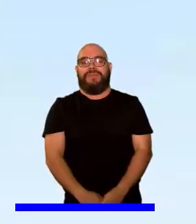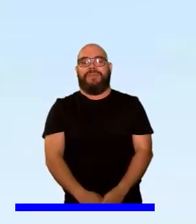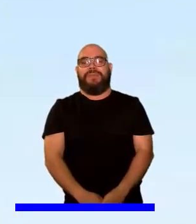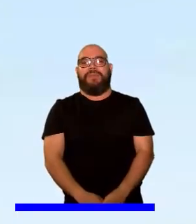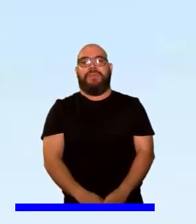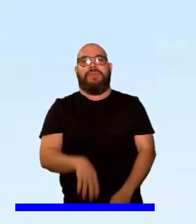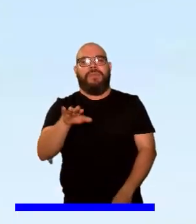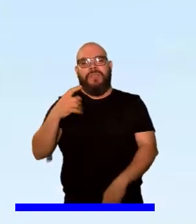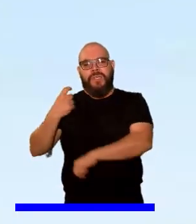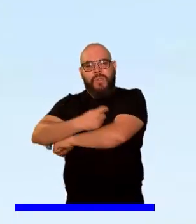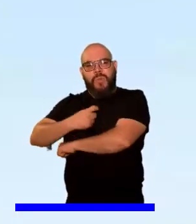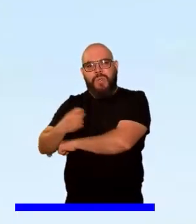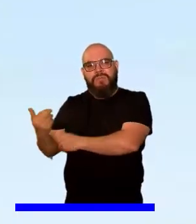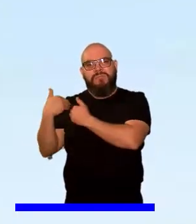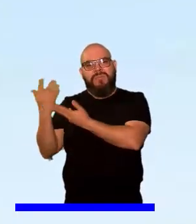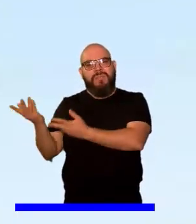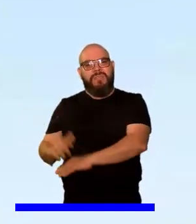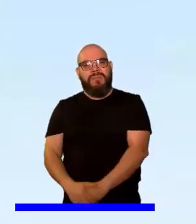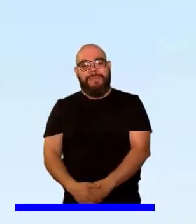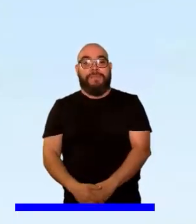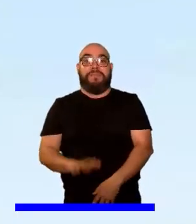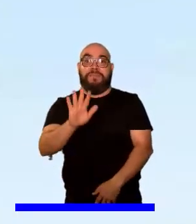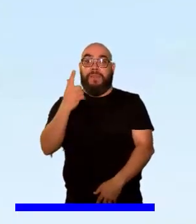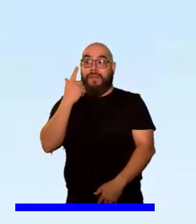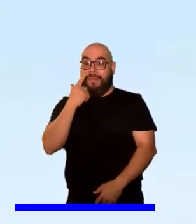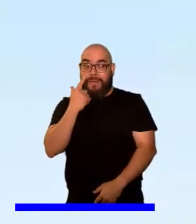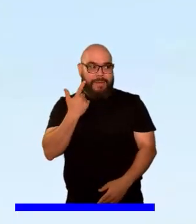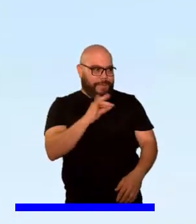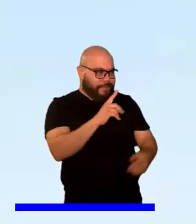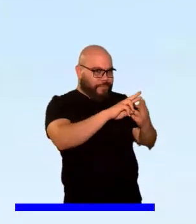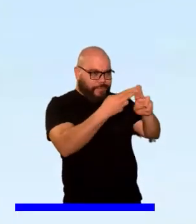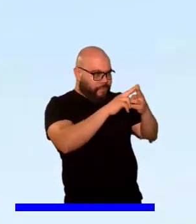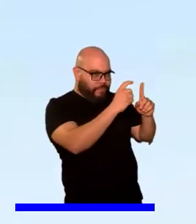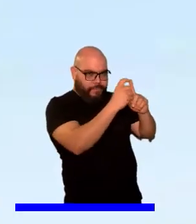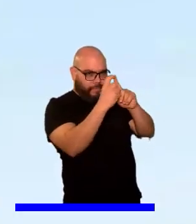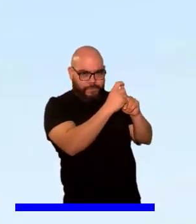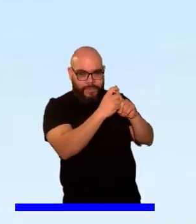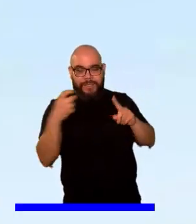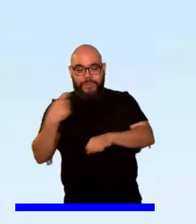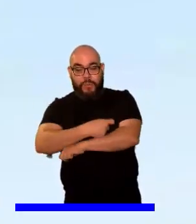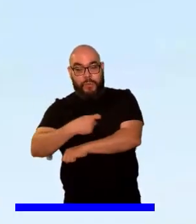¿Cómo entra Google acá? Ya habiendo aprendido un poco de esto, hay que hablar un poquito de Google.